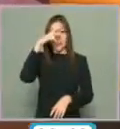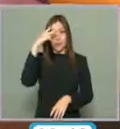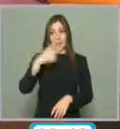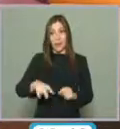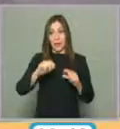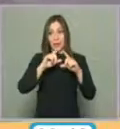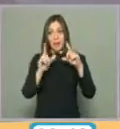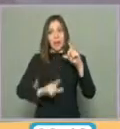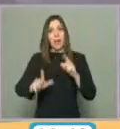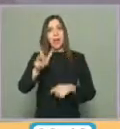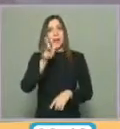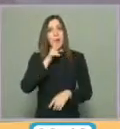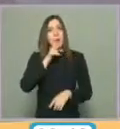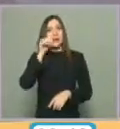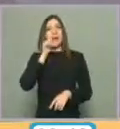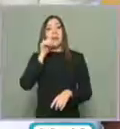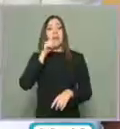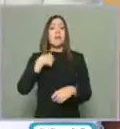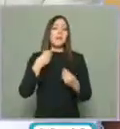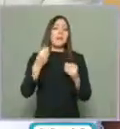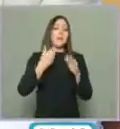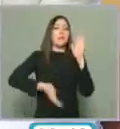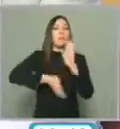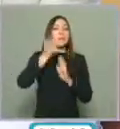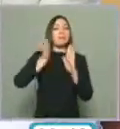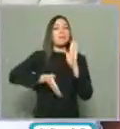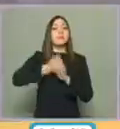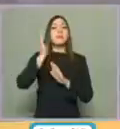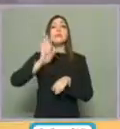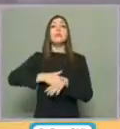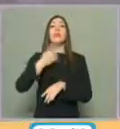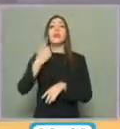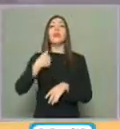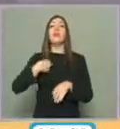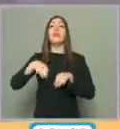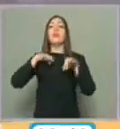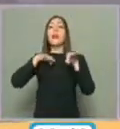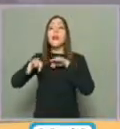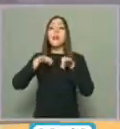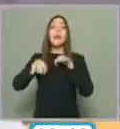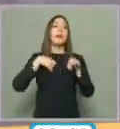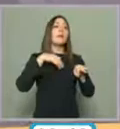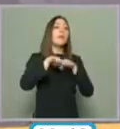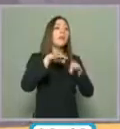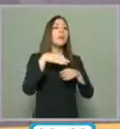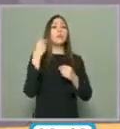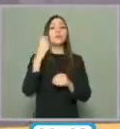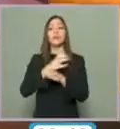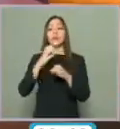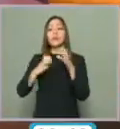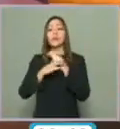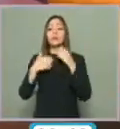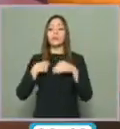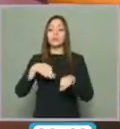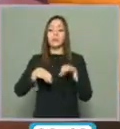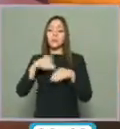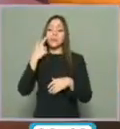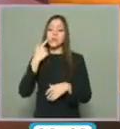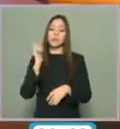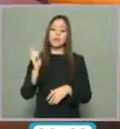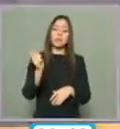nos justificamos mucho con el trabajo, nos justificamos mucho con que tenemos demasiado para proveer